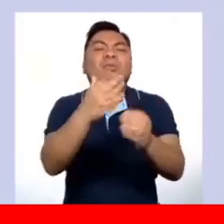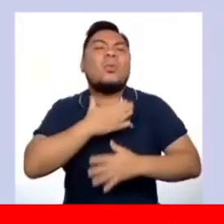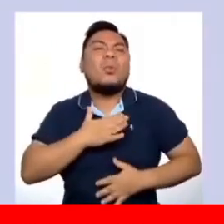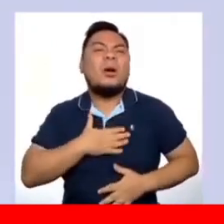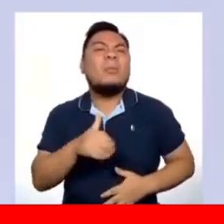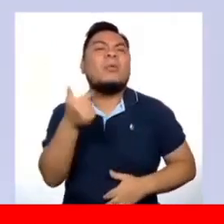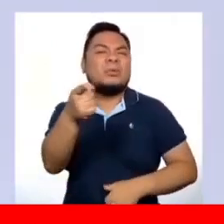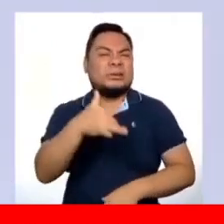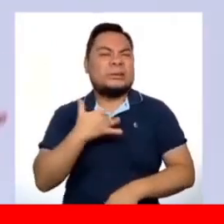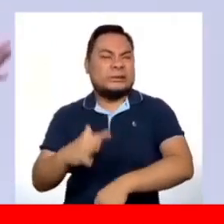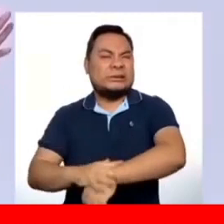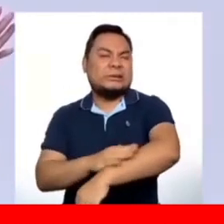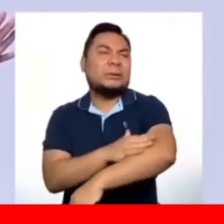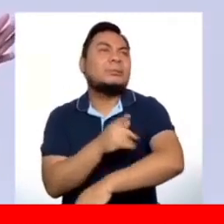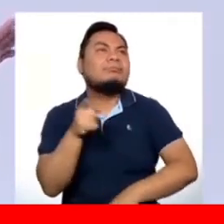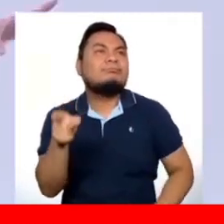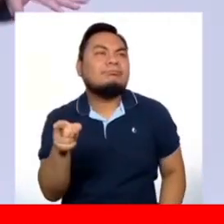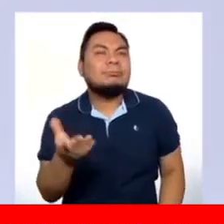ahora?